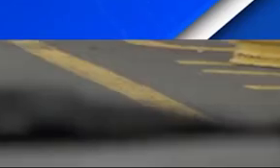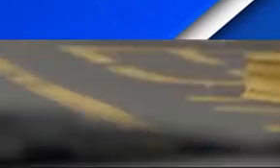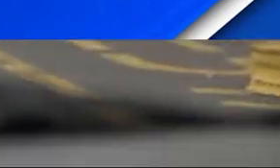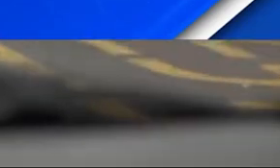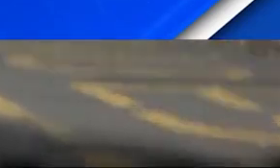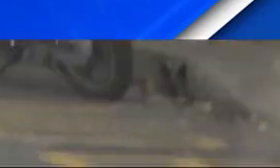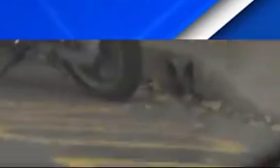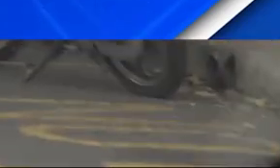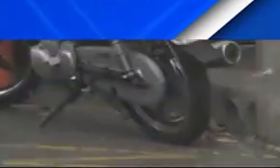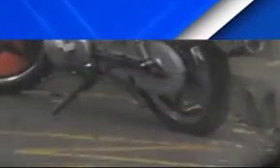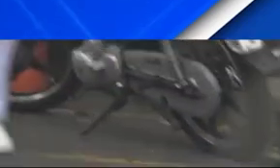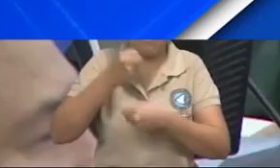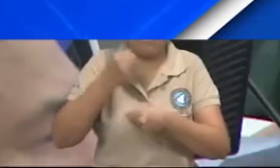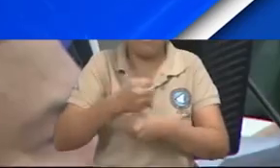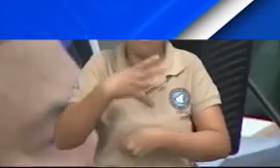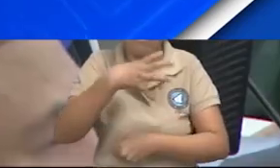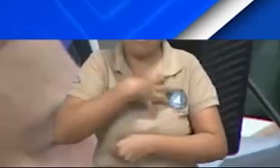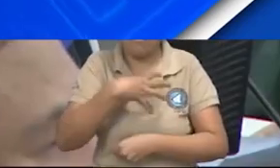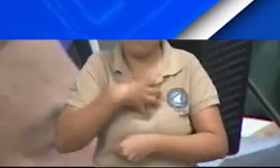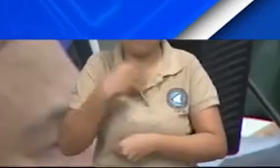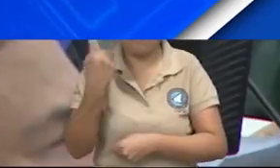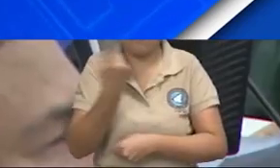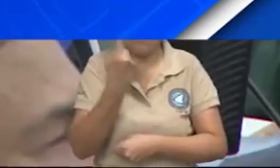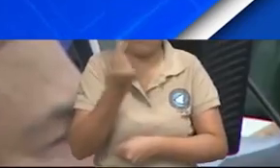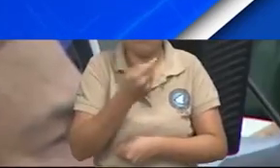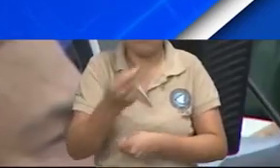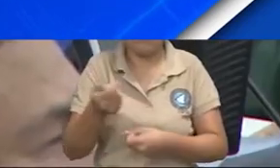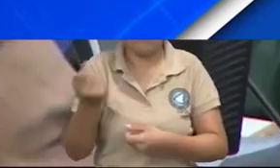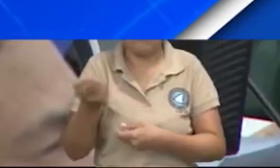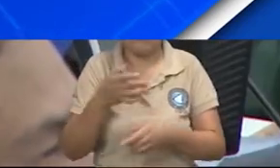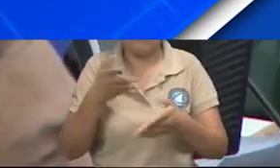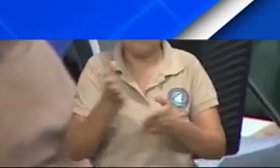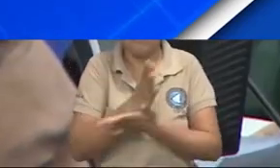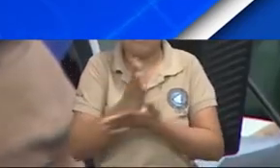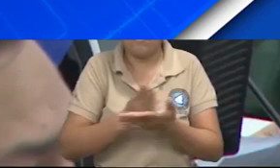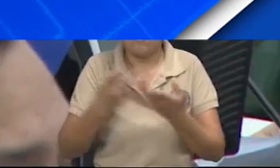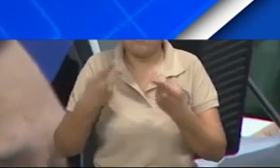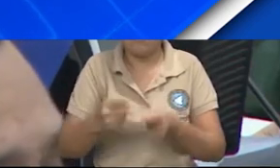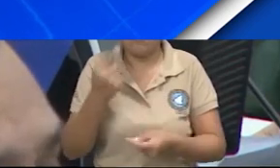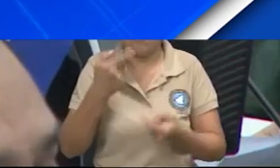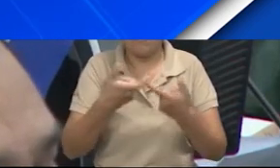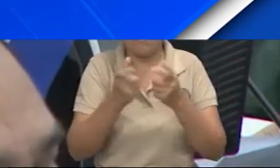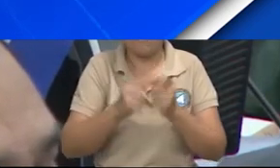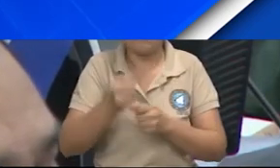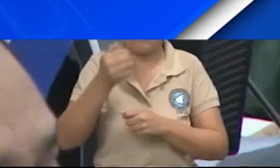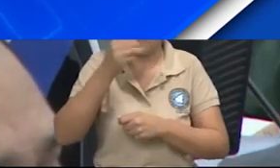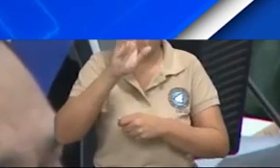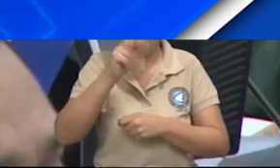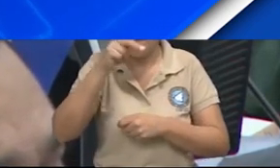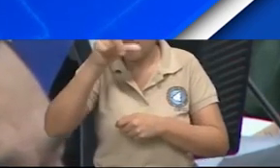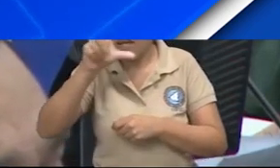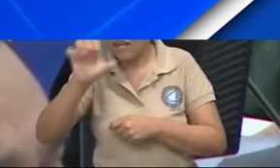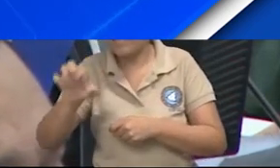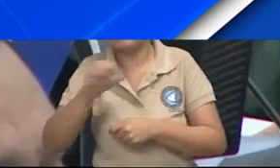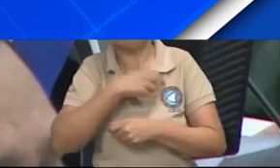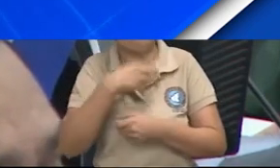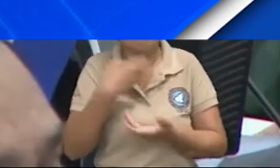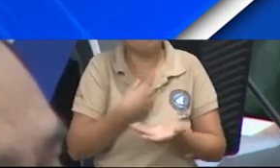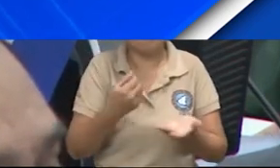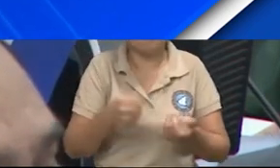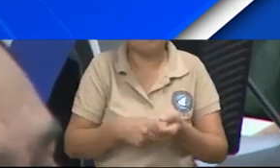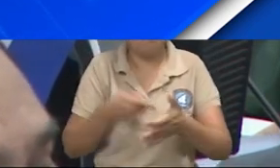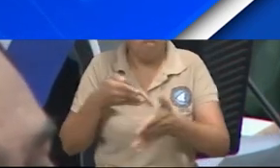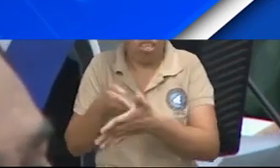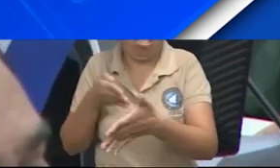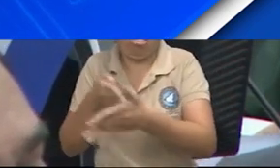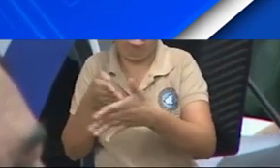la Confederación de Trabajadores por Cuenta Propia, en medio de condiciones por los gobiernos neoliberales muy adversas, quienes